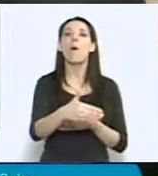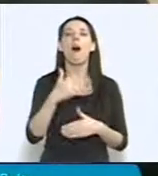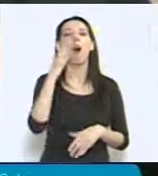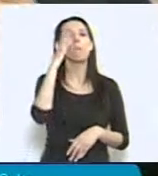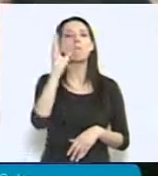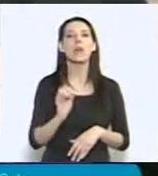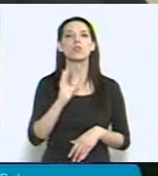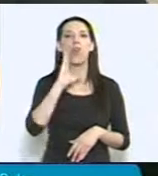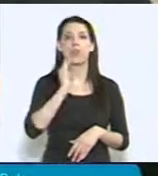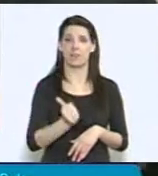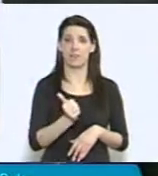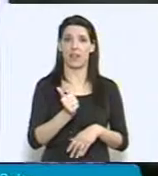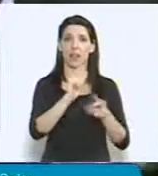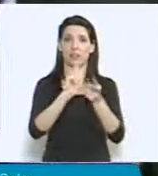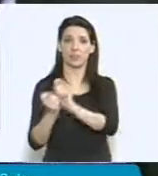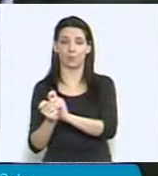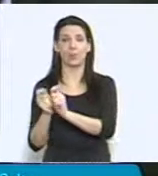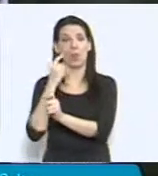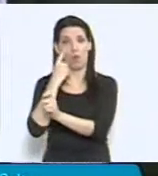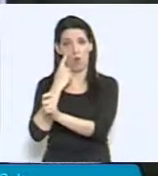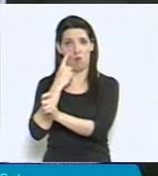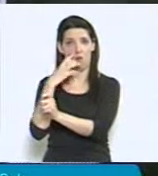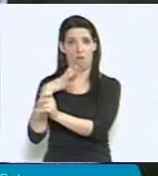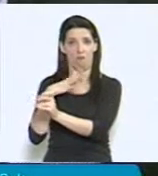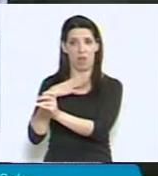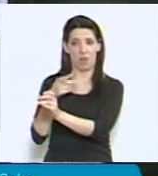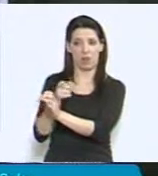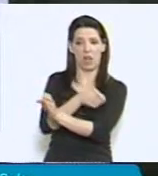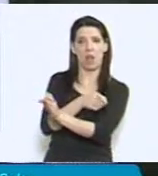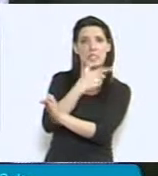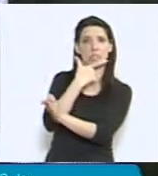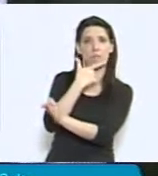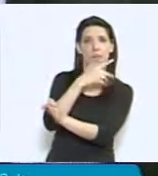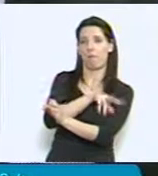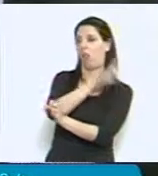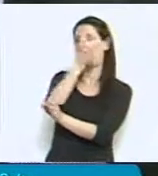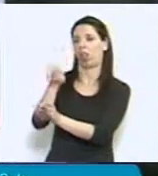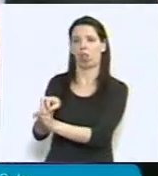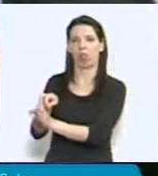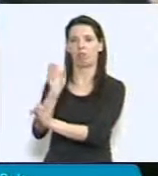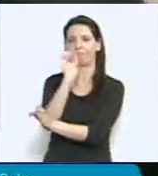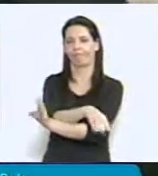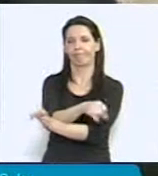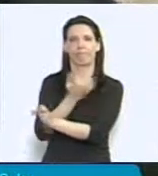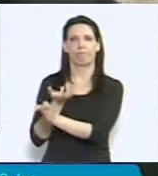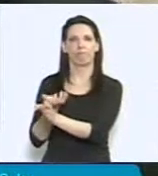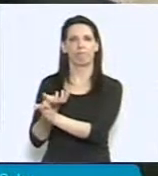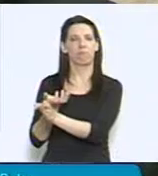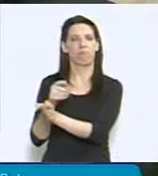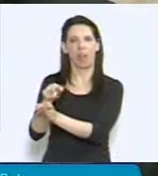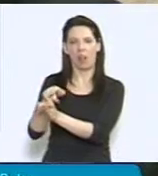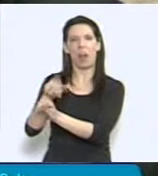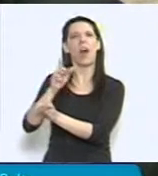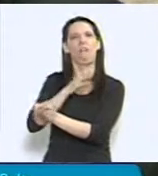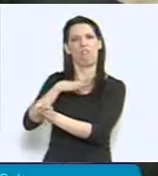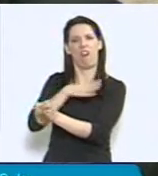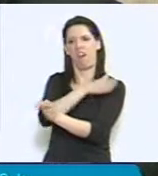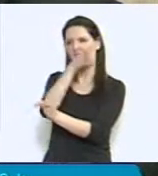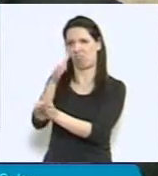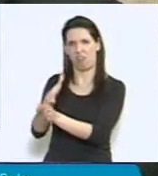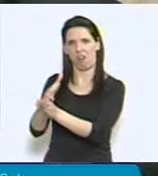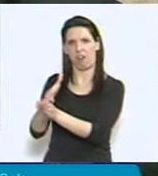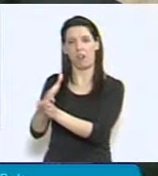3.800 pesos. Esto de ninguna manera se puede colocar como una redistribución de